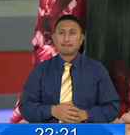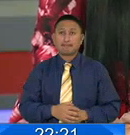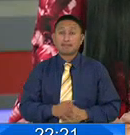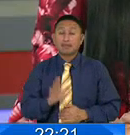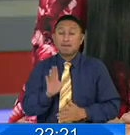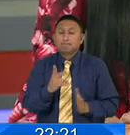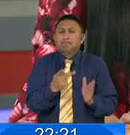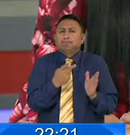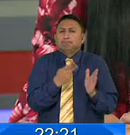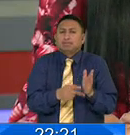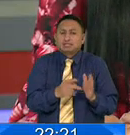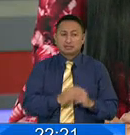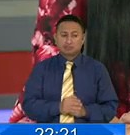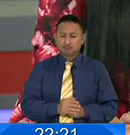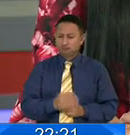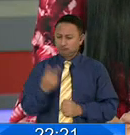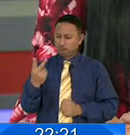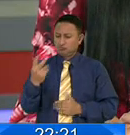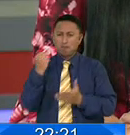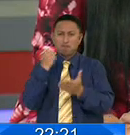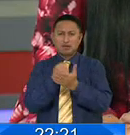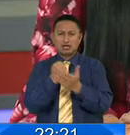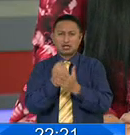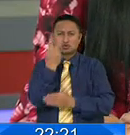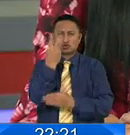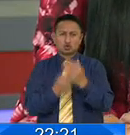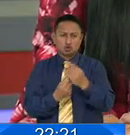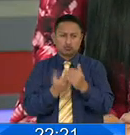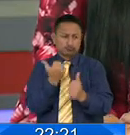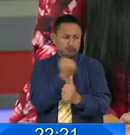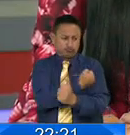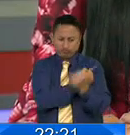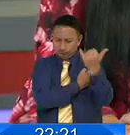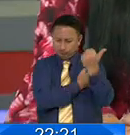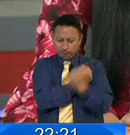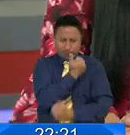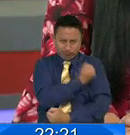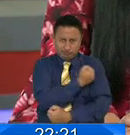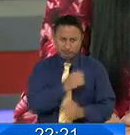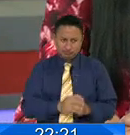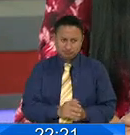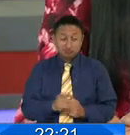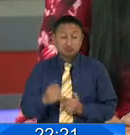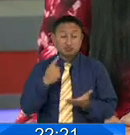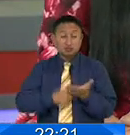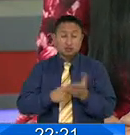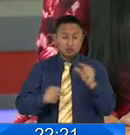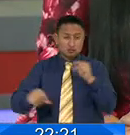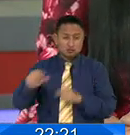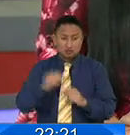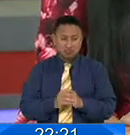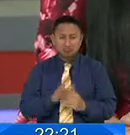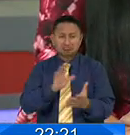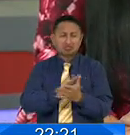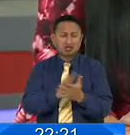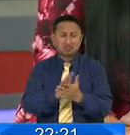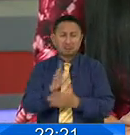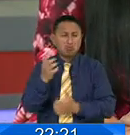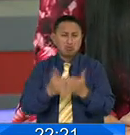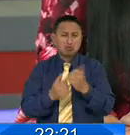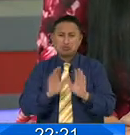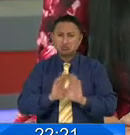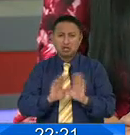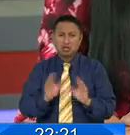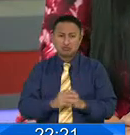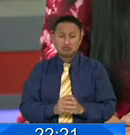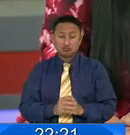si combinamos 2 dosis de vacunas COVID distintas? Estudios científicos revelaron que no hay contraindicaciones médicas